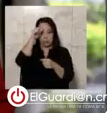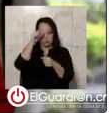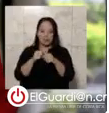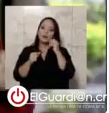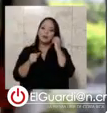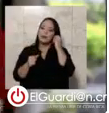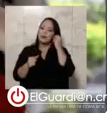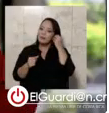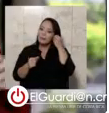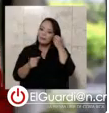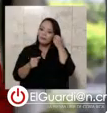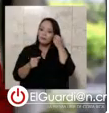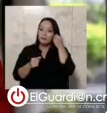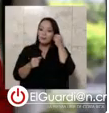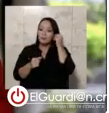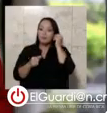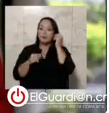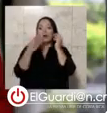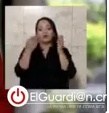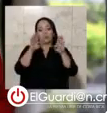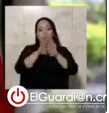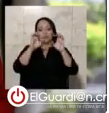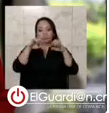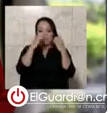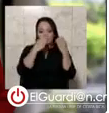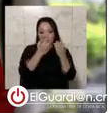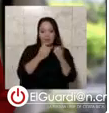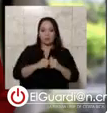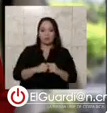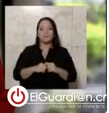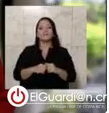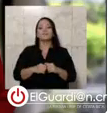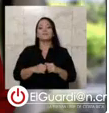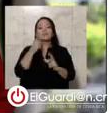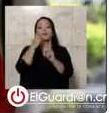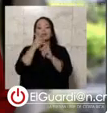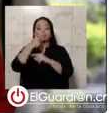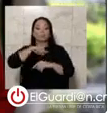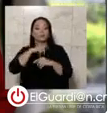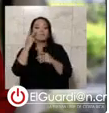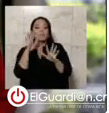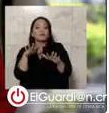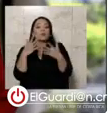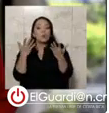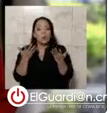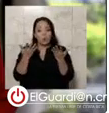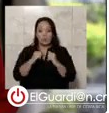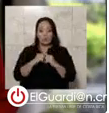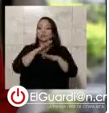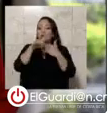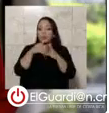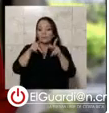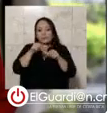vez que se clausura los estadios, ¿verdad? Y la idea nuestra es ver cómo entre todos